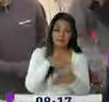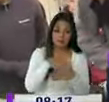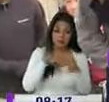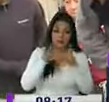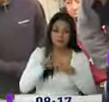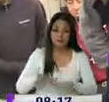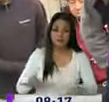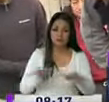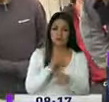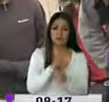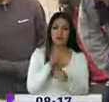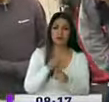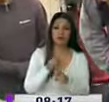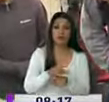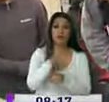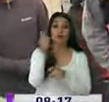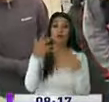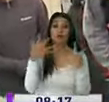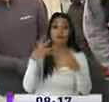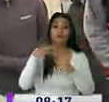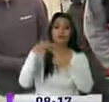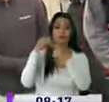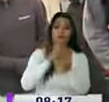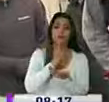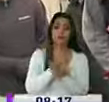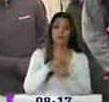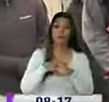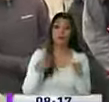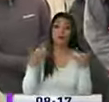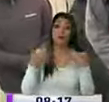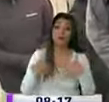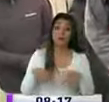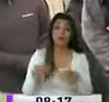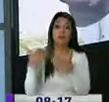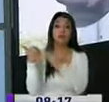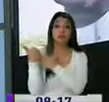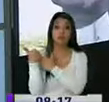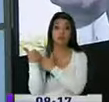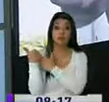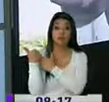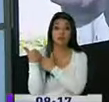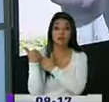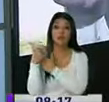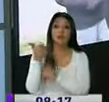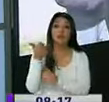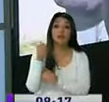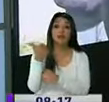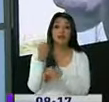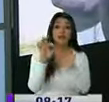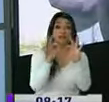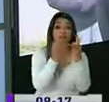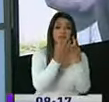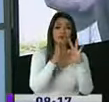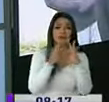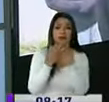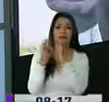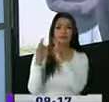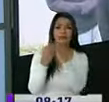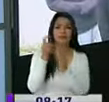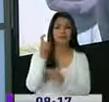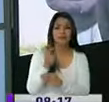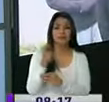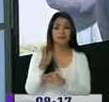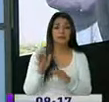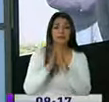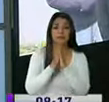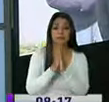la zona, debe haber otras obras prioritarias. Sin embargo, si ya les compete a más de casi 10 familias, sería necesario que, si ya hacen